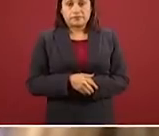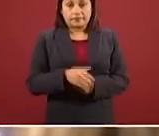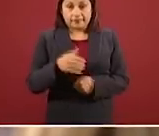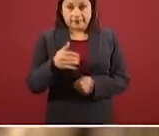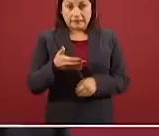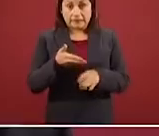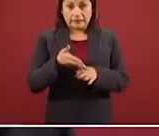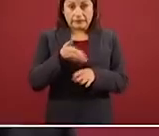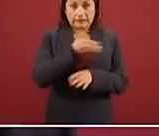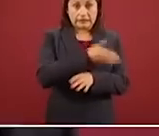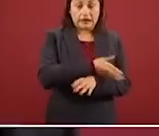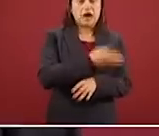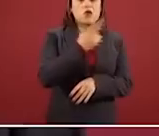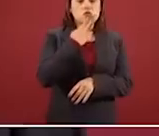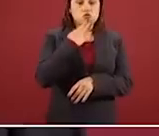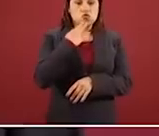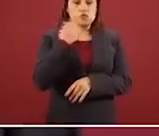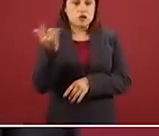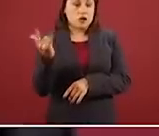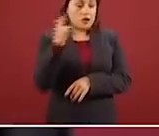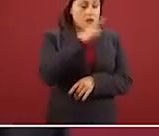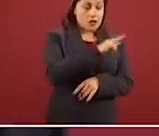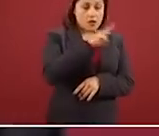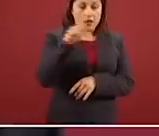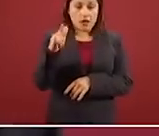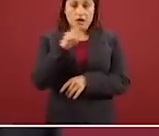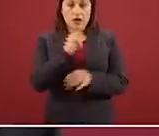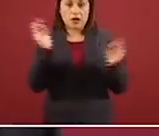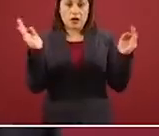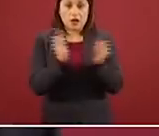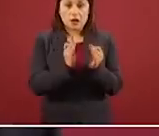en viajes cortos, muchos viajes cortos.